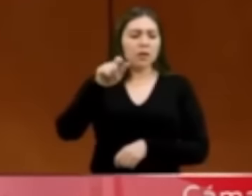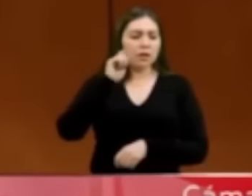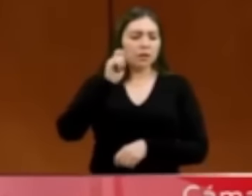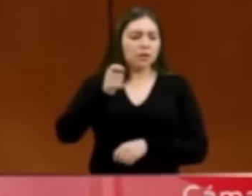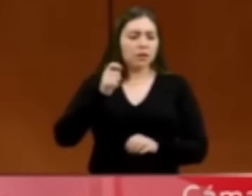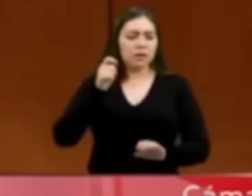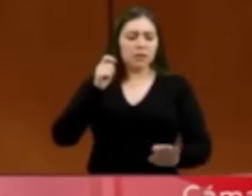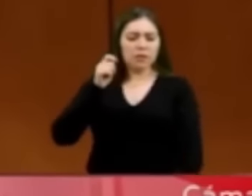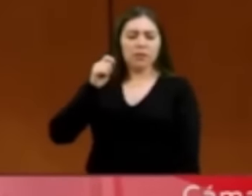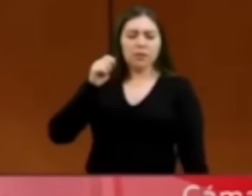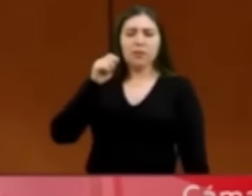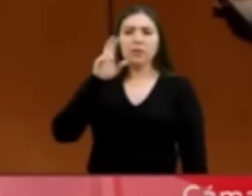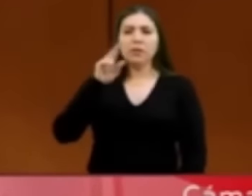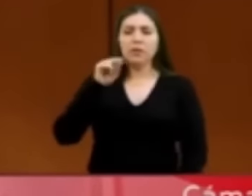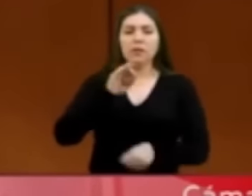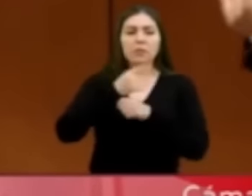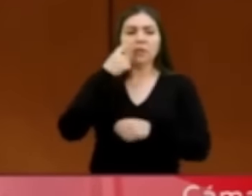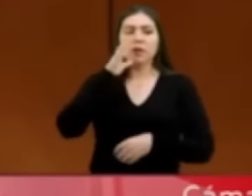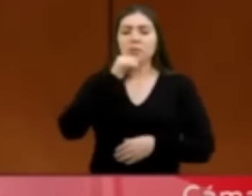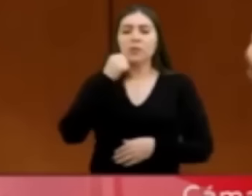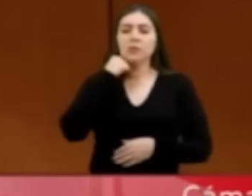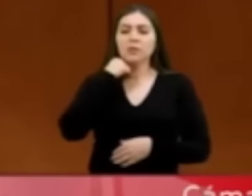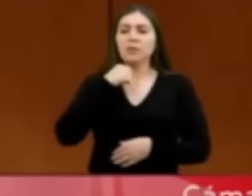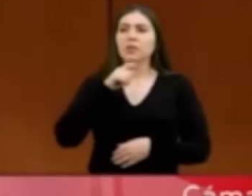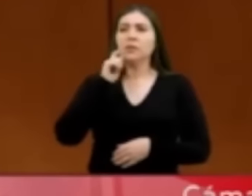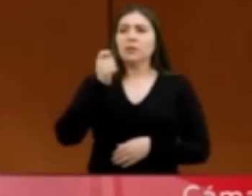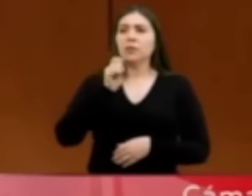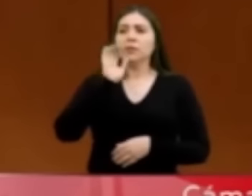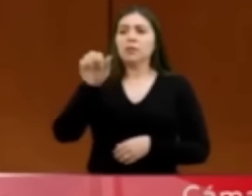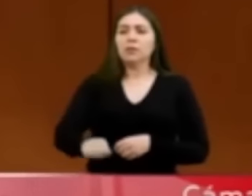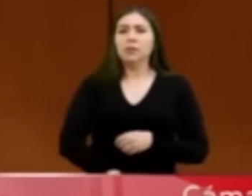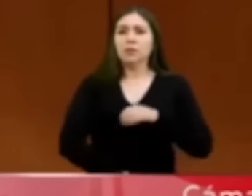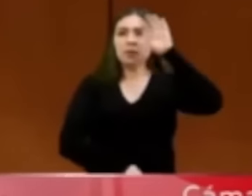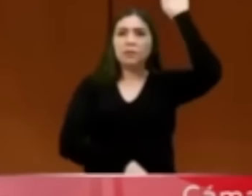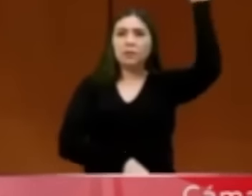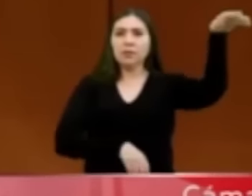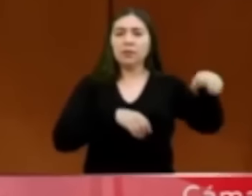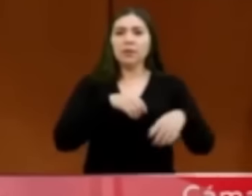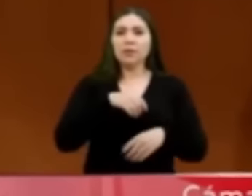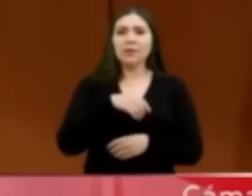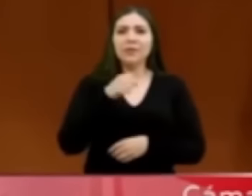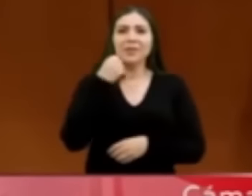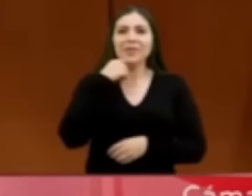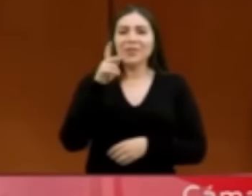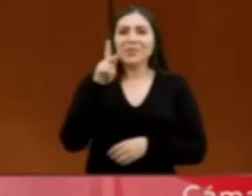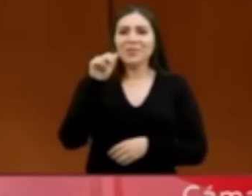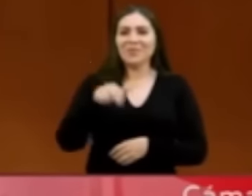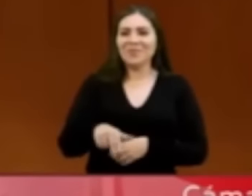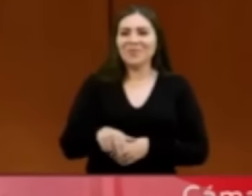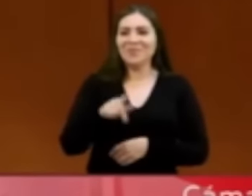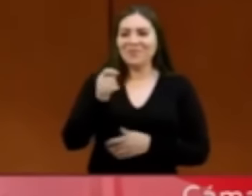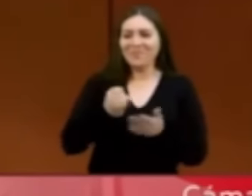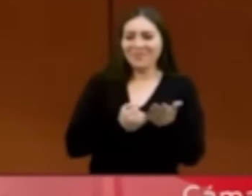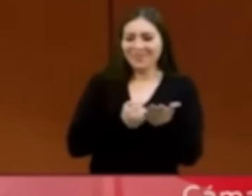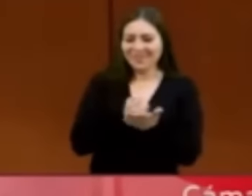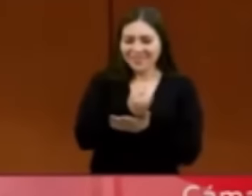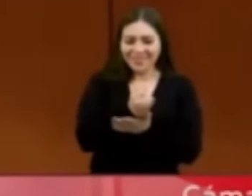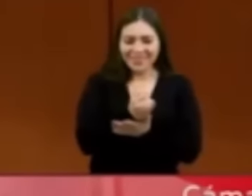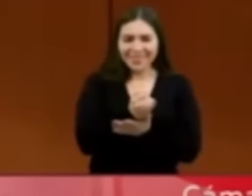¿Acaso no las y los senadores de Acción Nacional no decidieron por unanimidad salir a decir